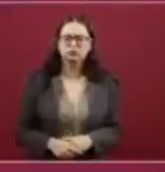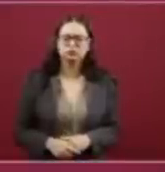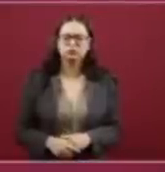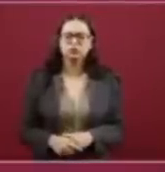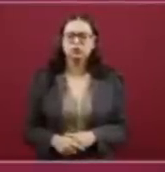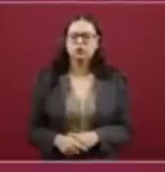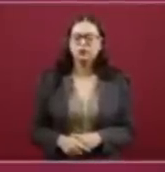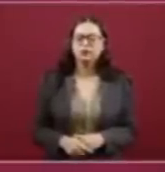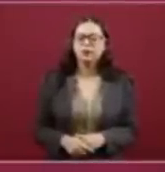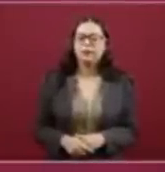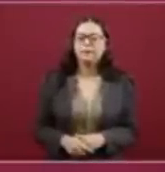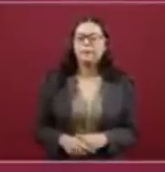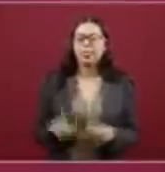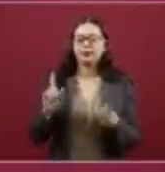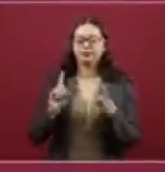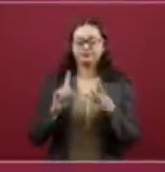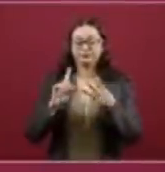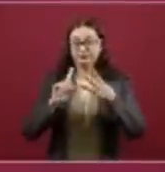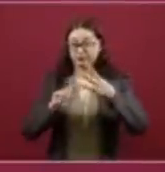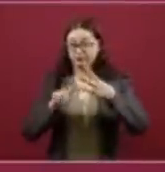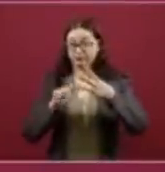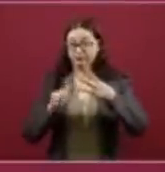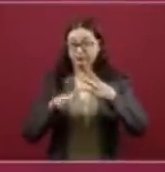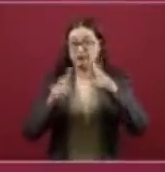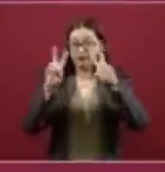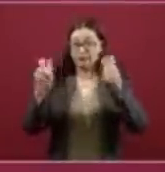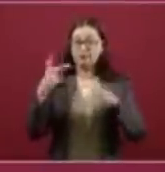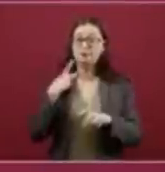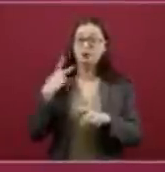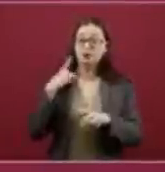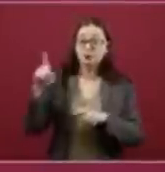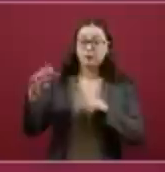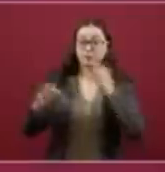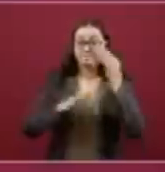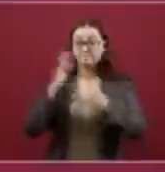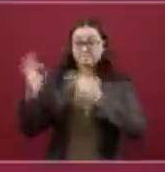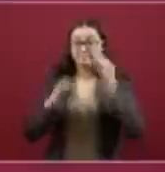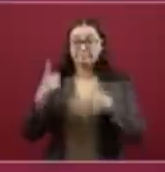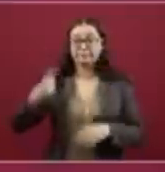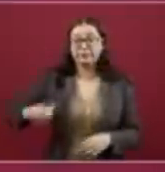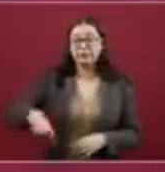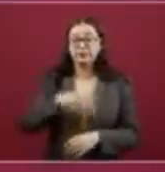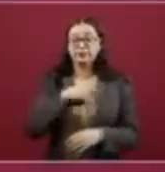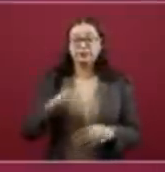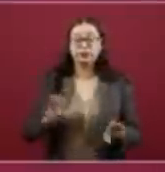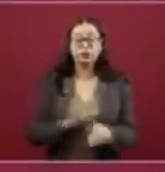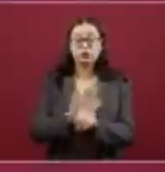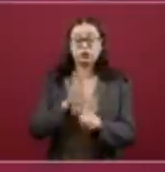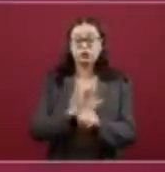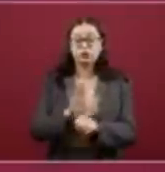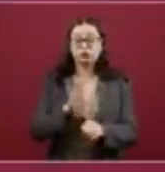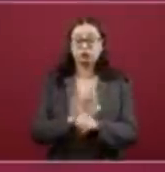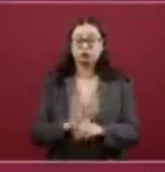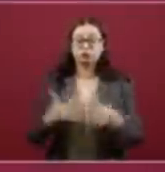acerca de las campañas, nuestra postura es que no haya injerencia del